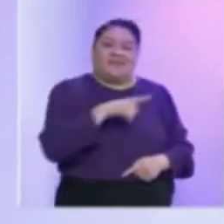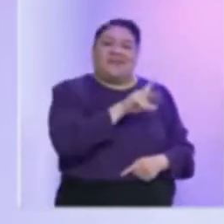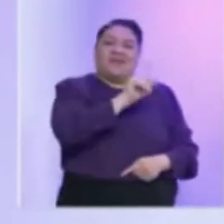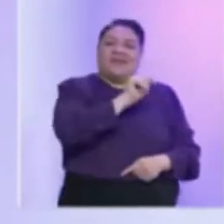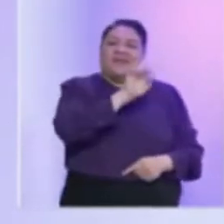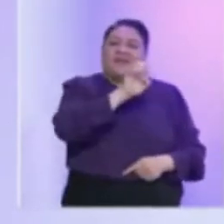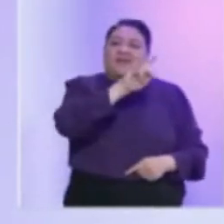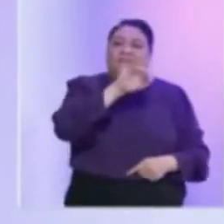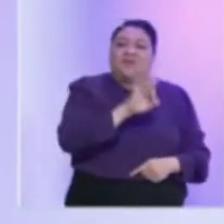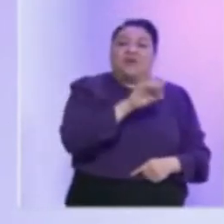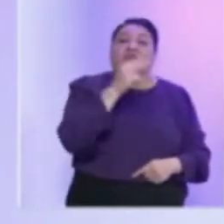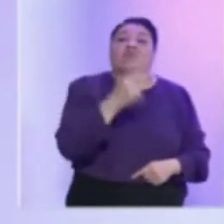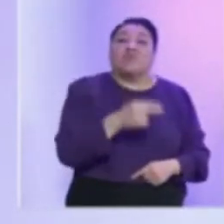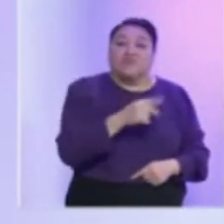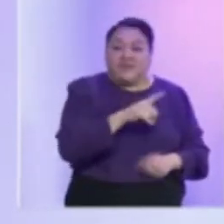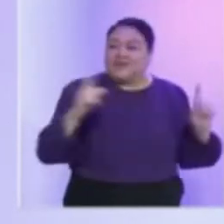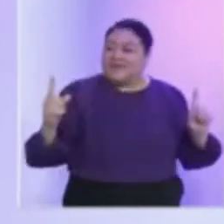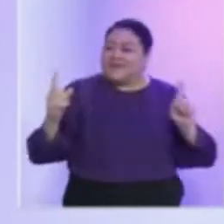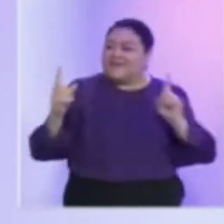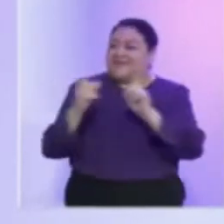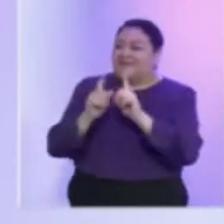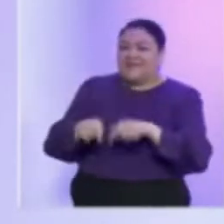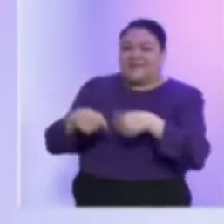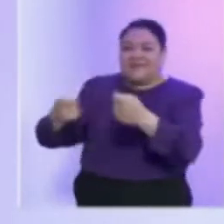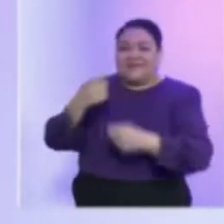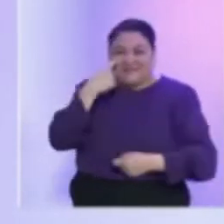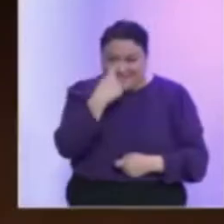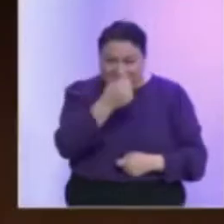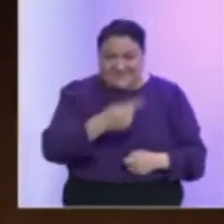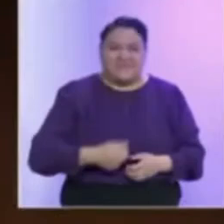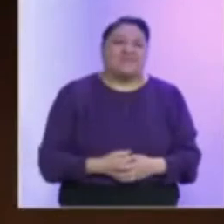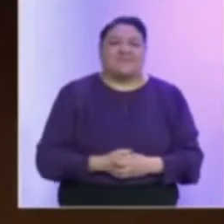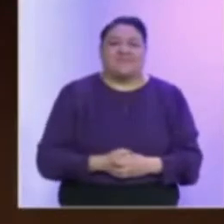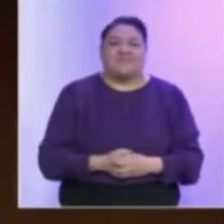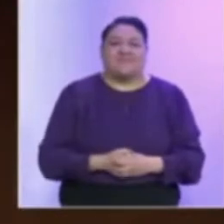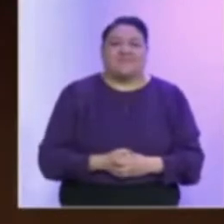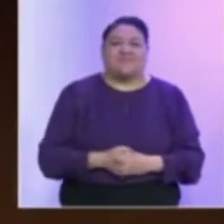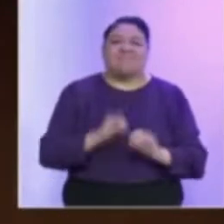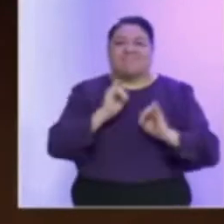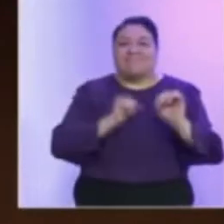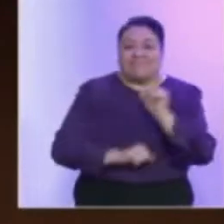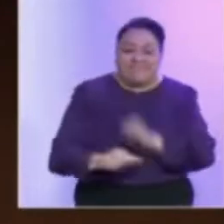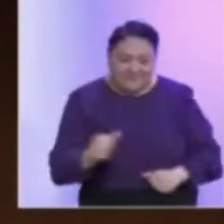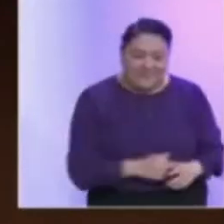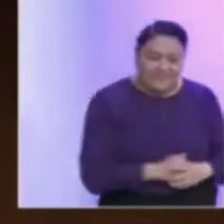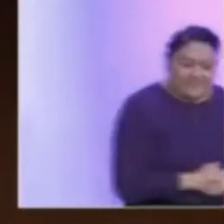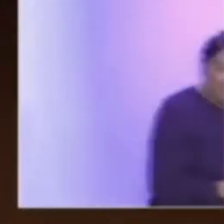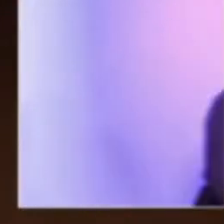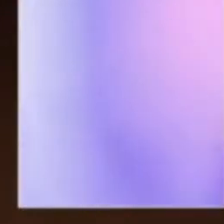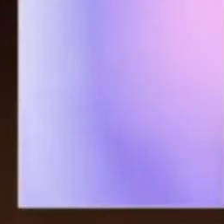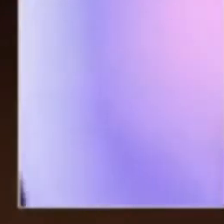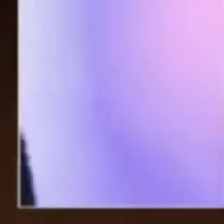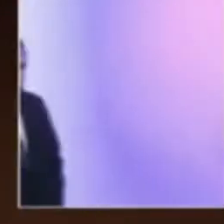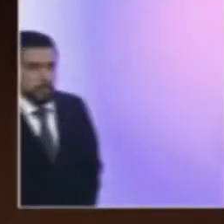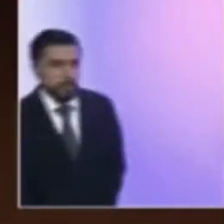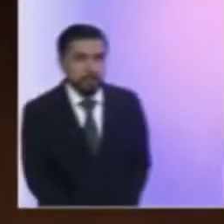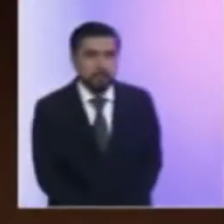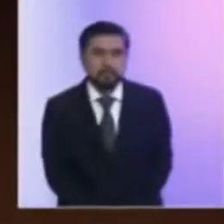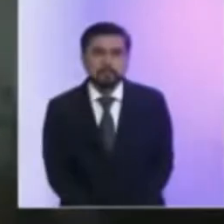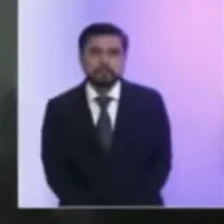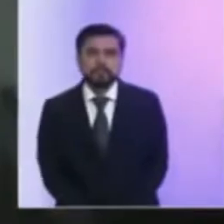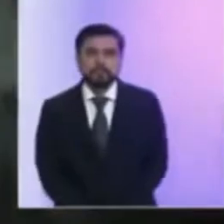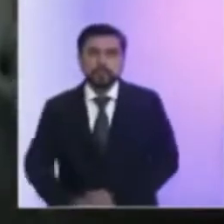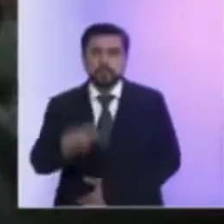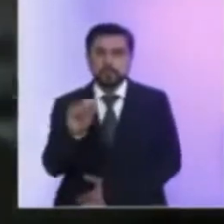Poder Judicial de la Federación dicha constancia. Escuchemos. La actual integración del Tribunal Electoral del Poder Judicial de la